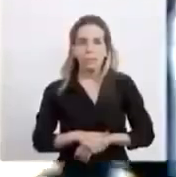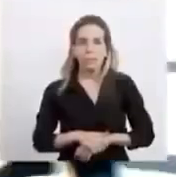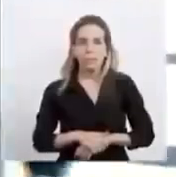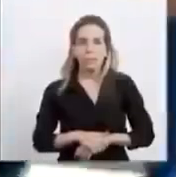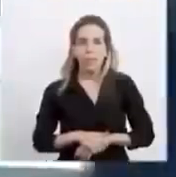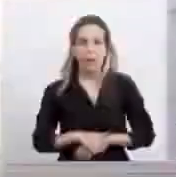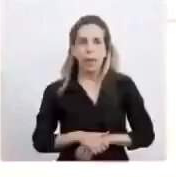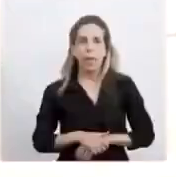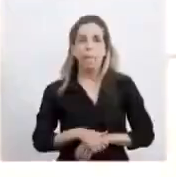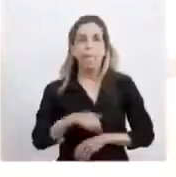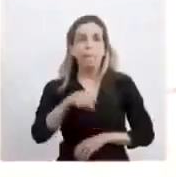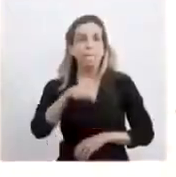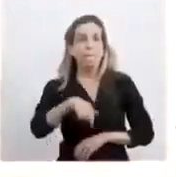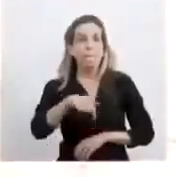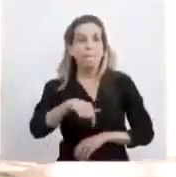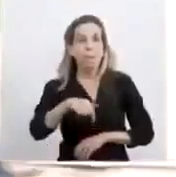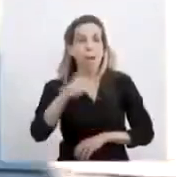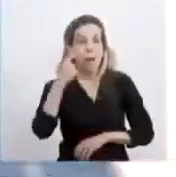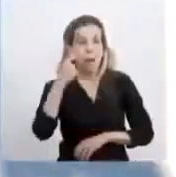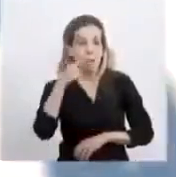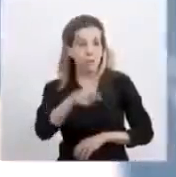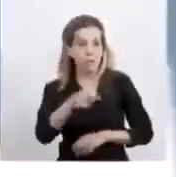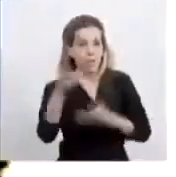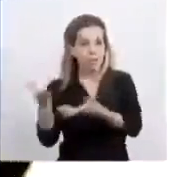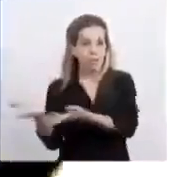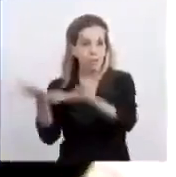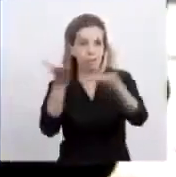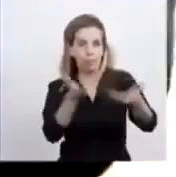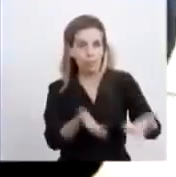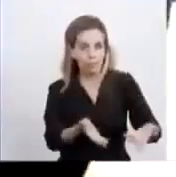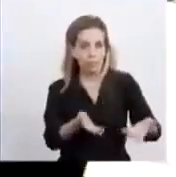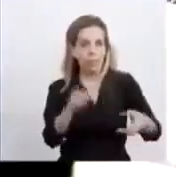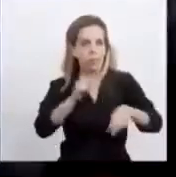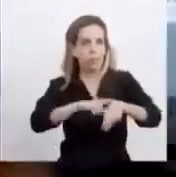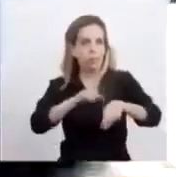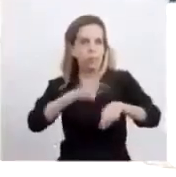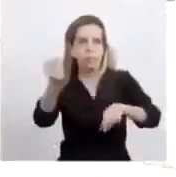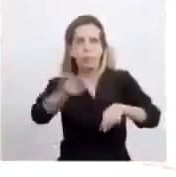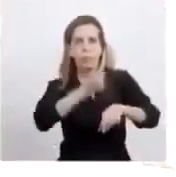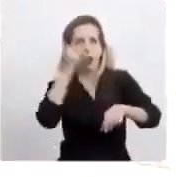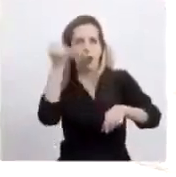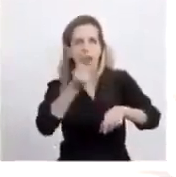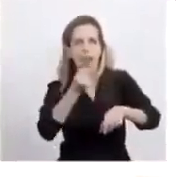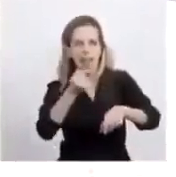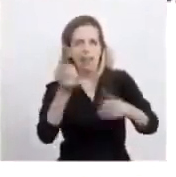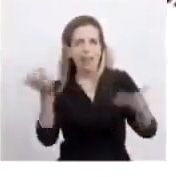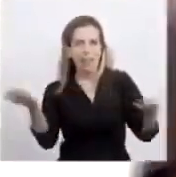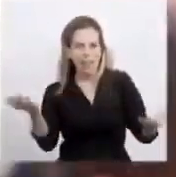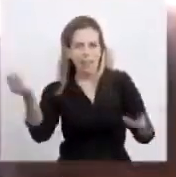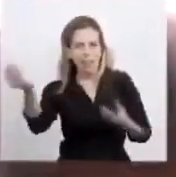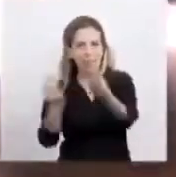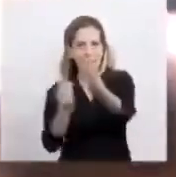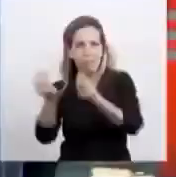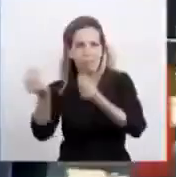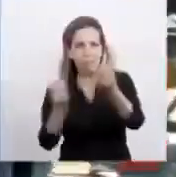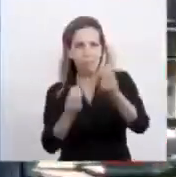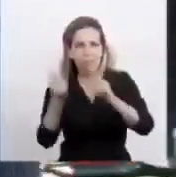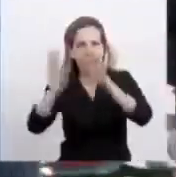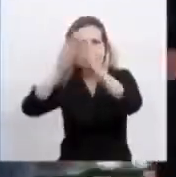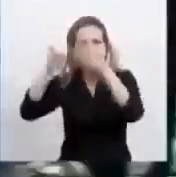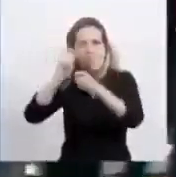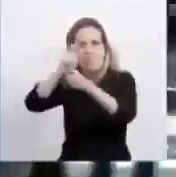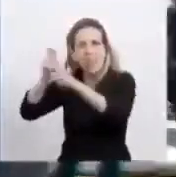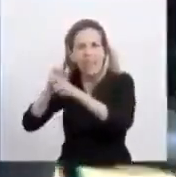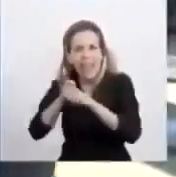Se lleva a cabo esta recepción histórica de representantes mineros que se